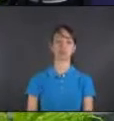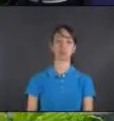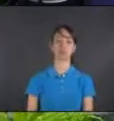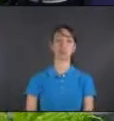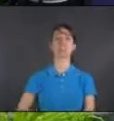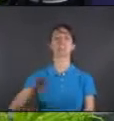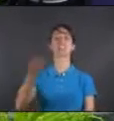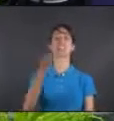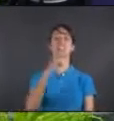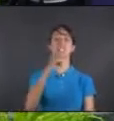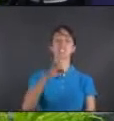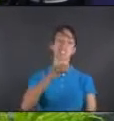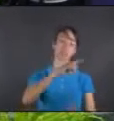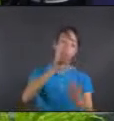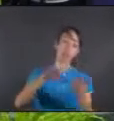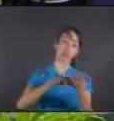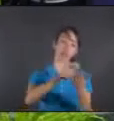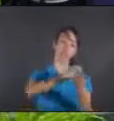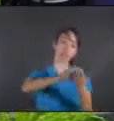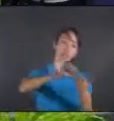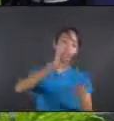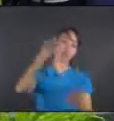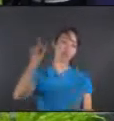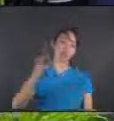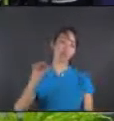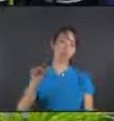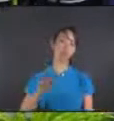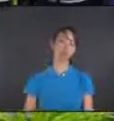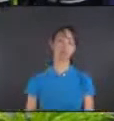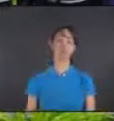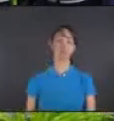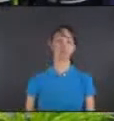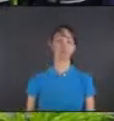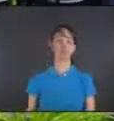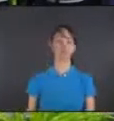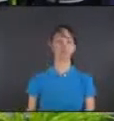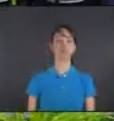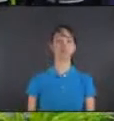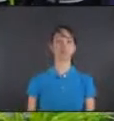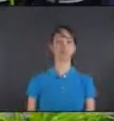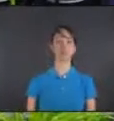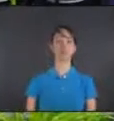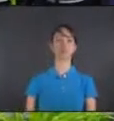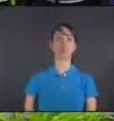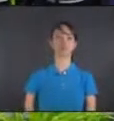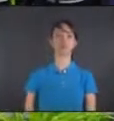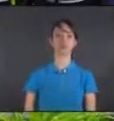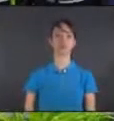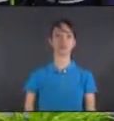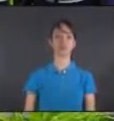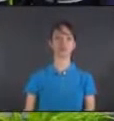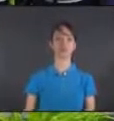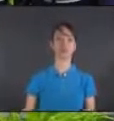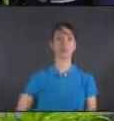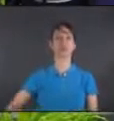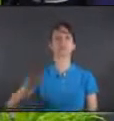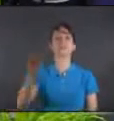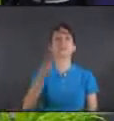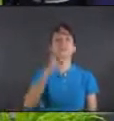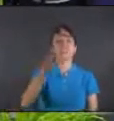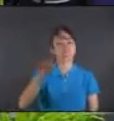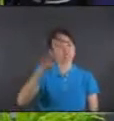primeros días, lo que sucedía en esos primeros días. Así dice el Señor Dios. En el mes